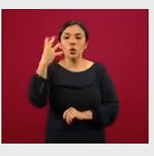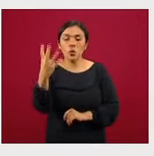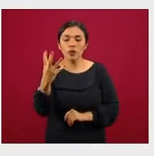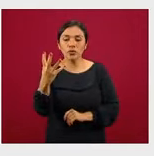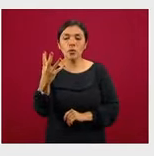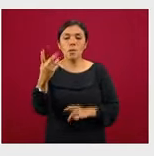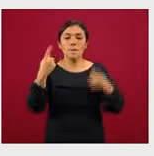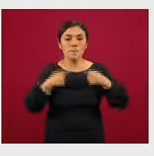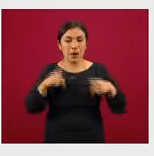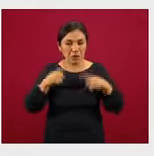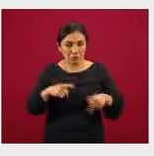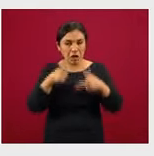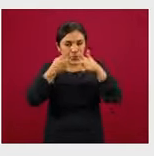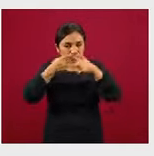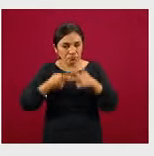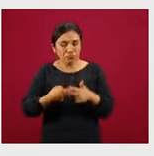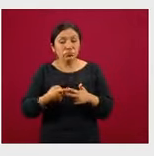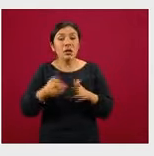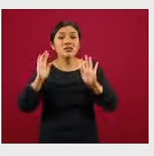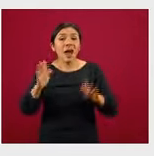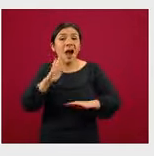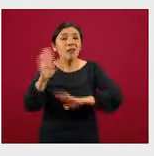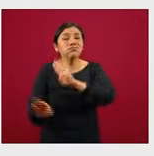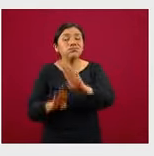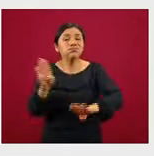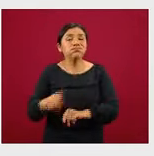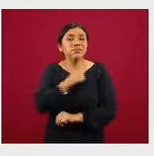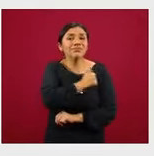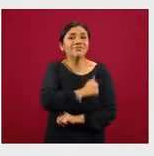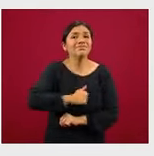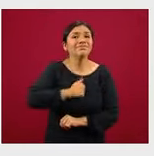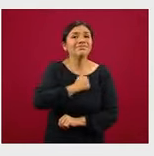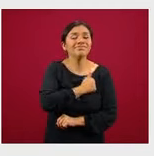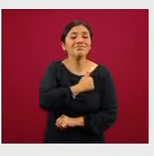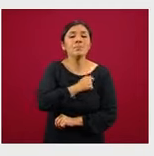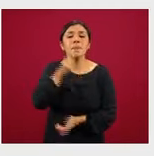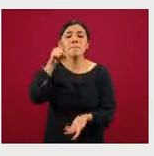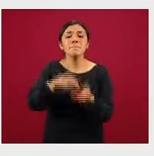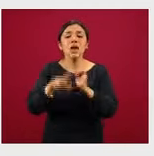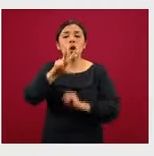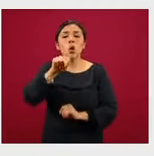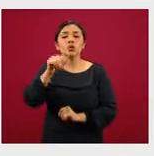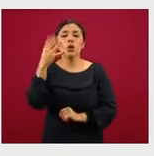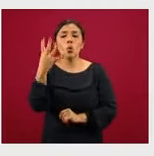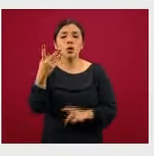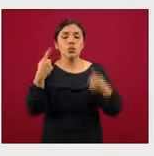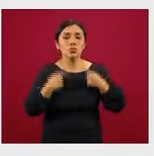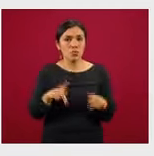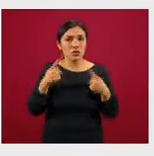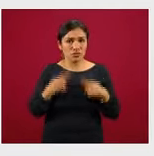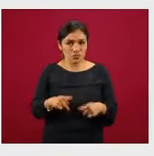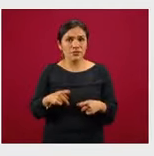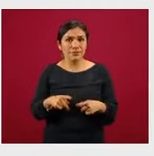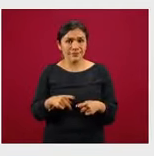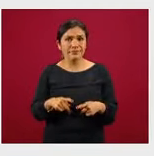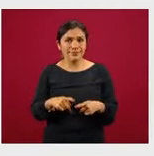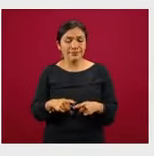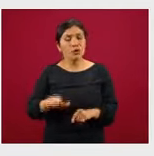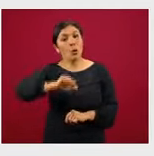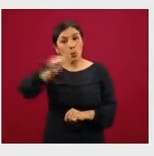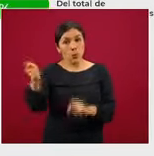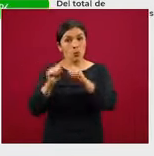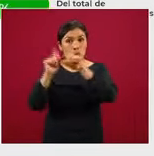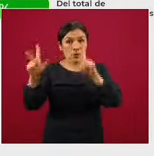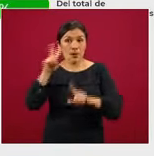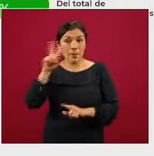1.564 casos estimados, han fallecido desafortunadamente 1.084 personas. Vamos a ver en la